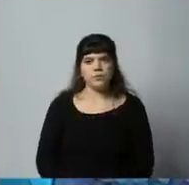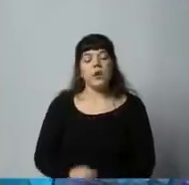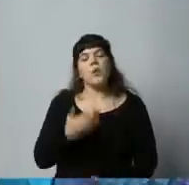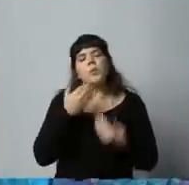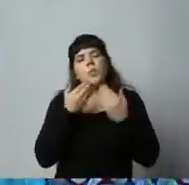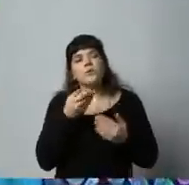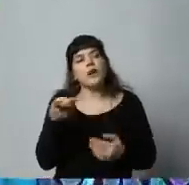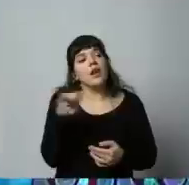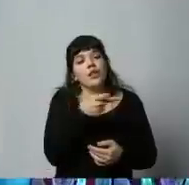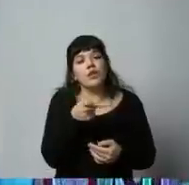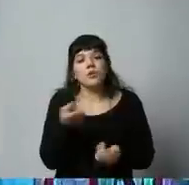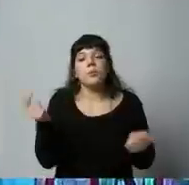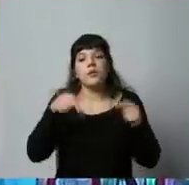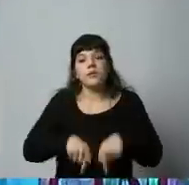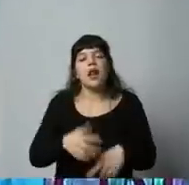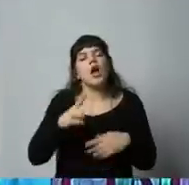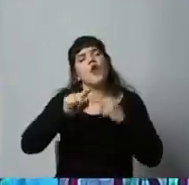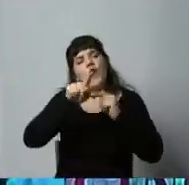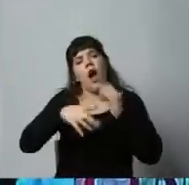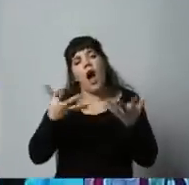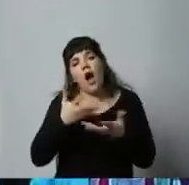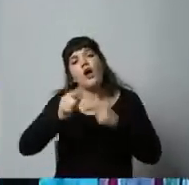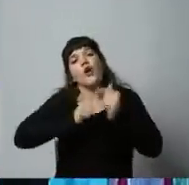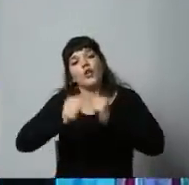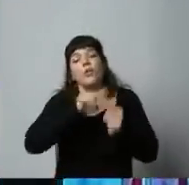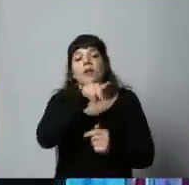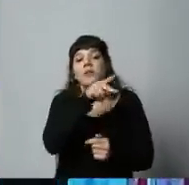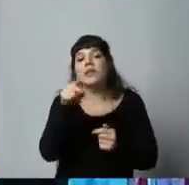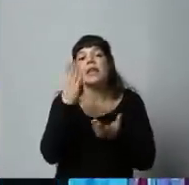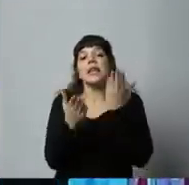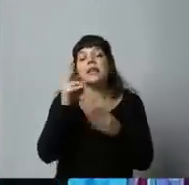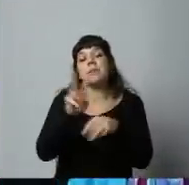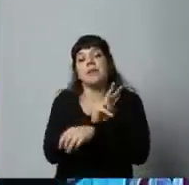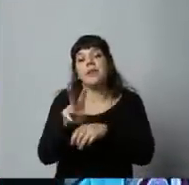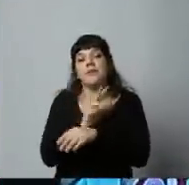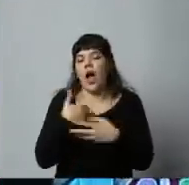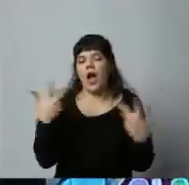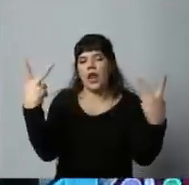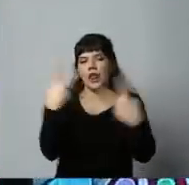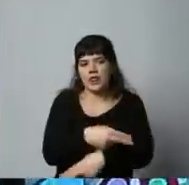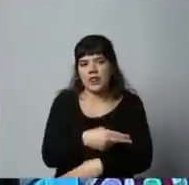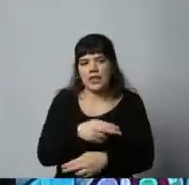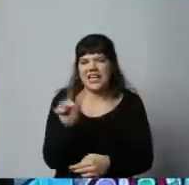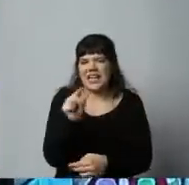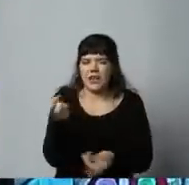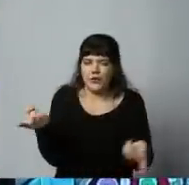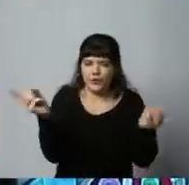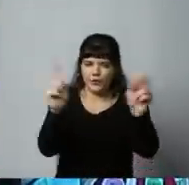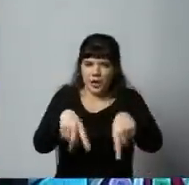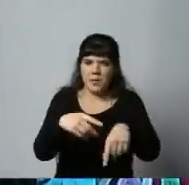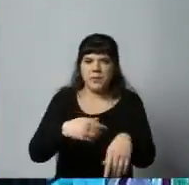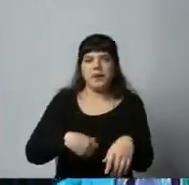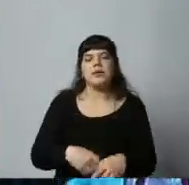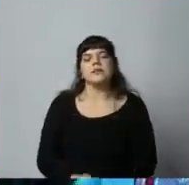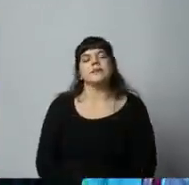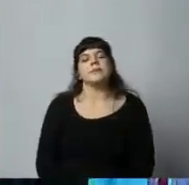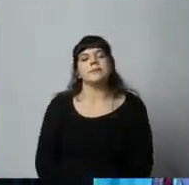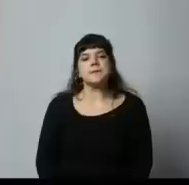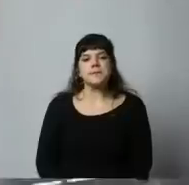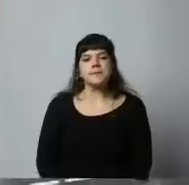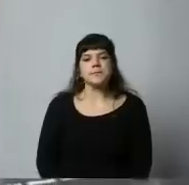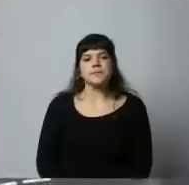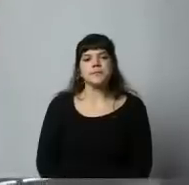Muchas gracias popia velando seguí poniendo el hashtag legítima defensa y vamos a un corte y enseguida volvemos con más de legítima